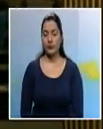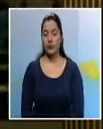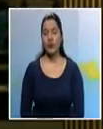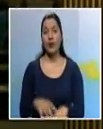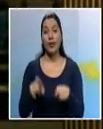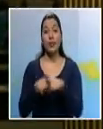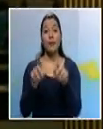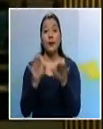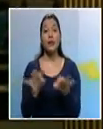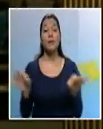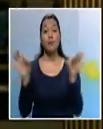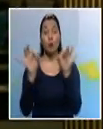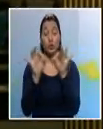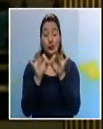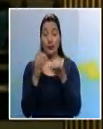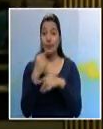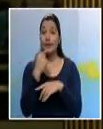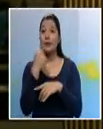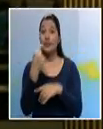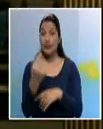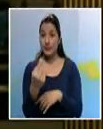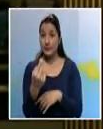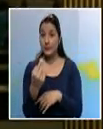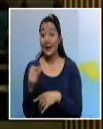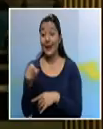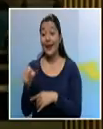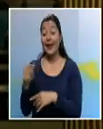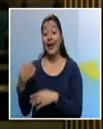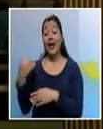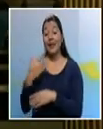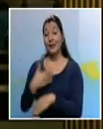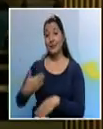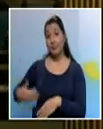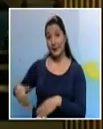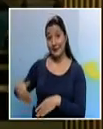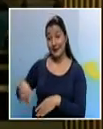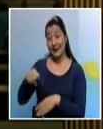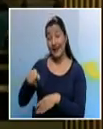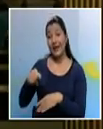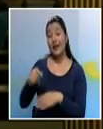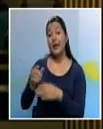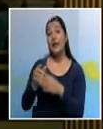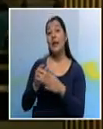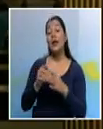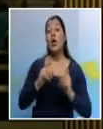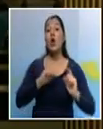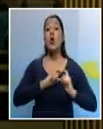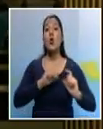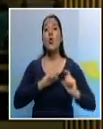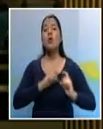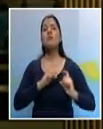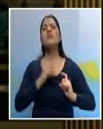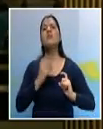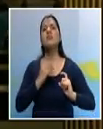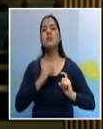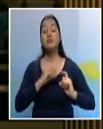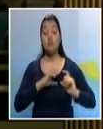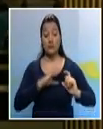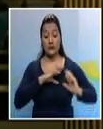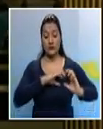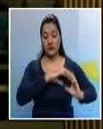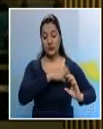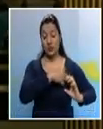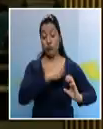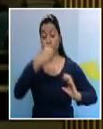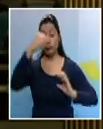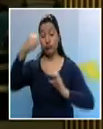Destacar que por petición, y esa fue la voluntad del expresidente Monje Álvarez, su corazón será sepultado en el cementerio de